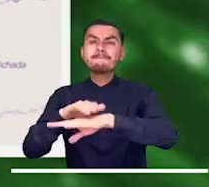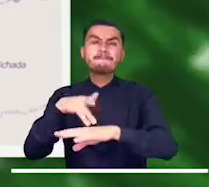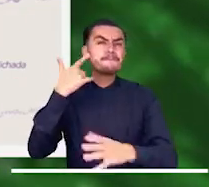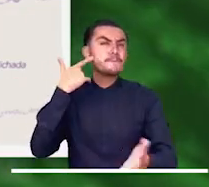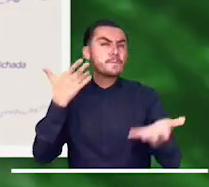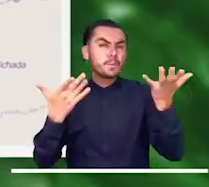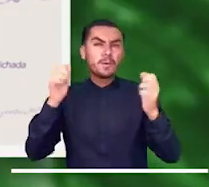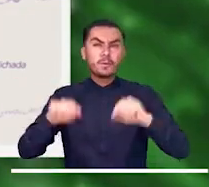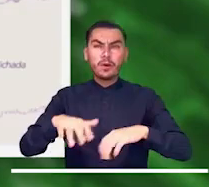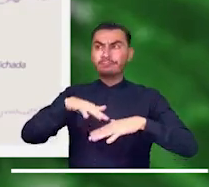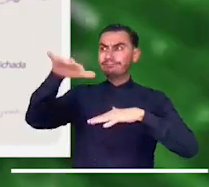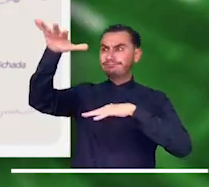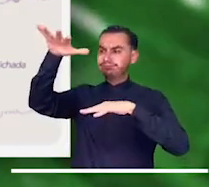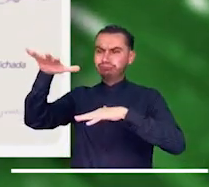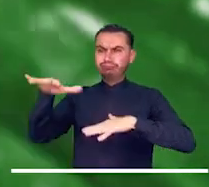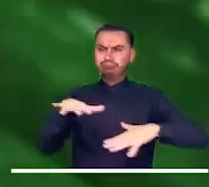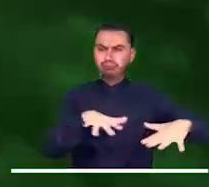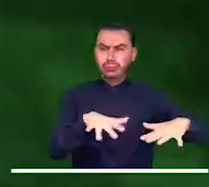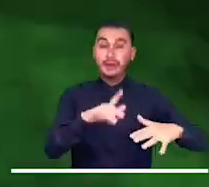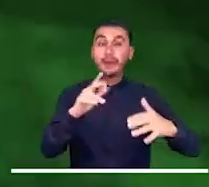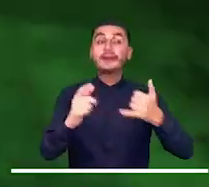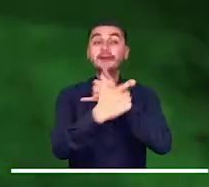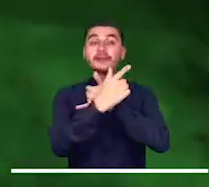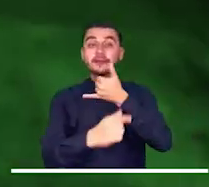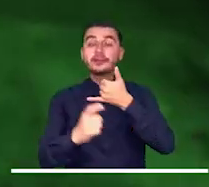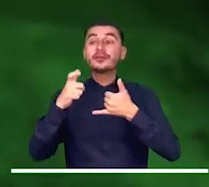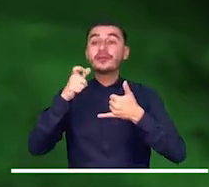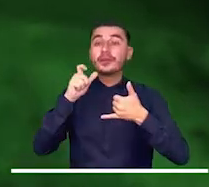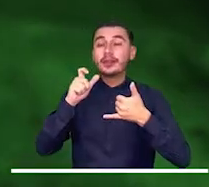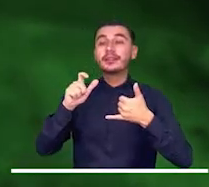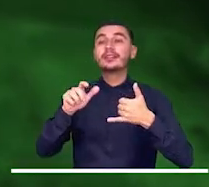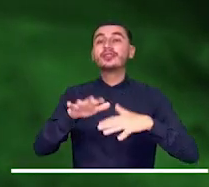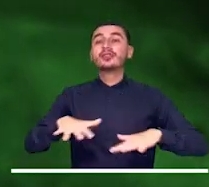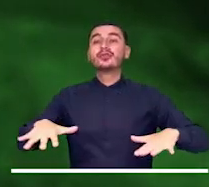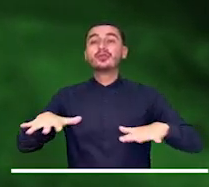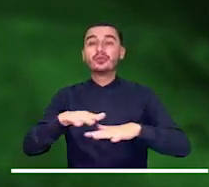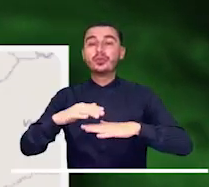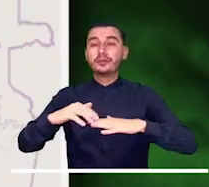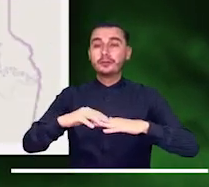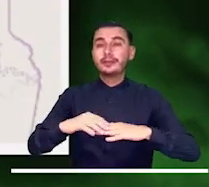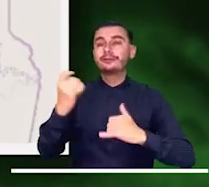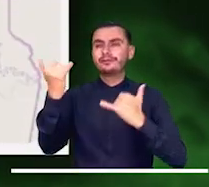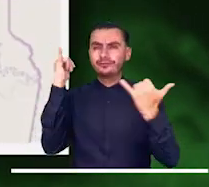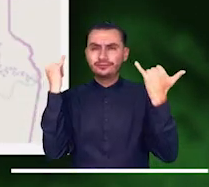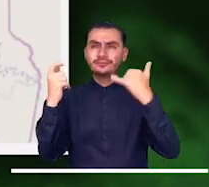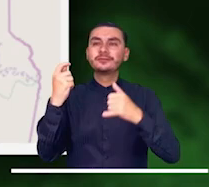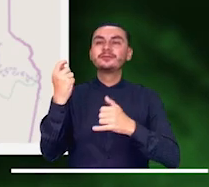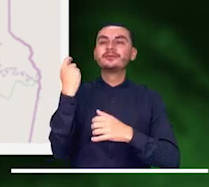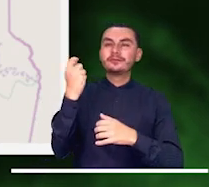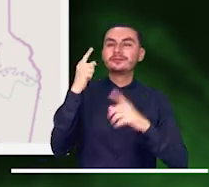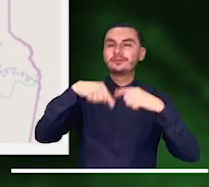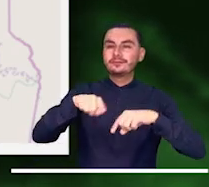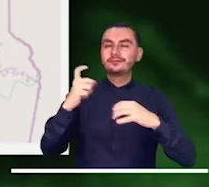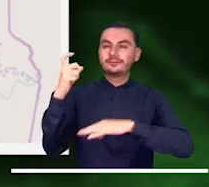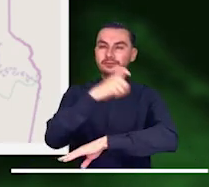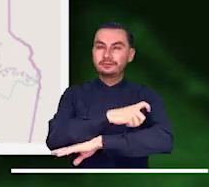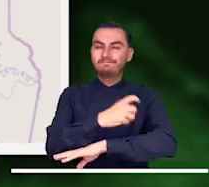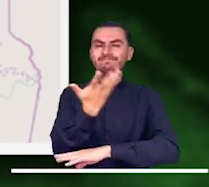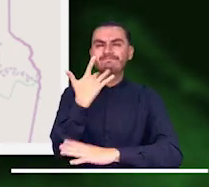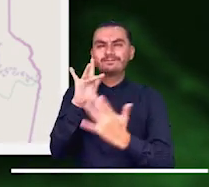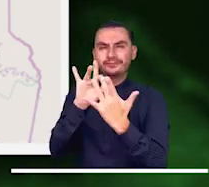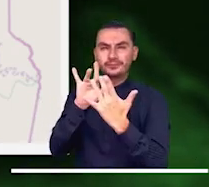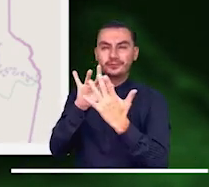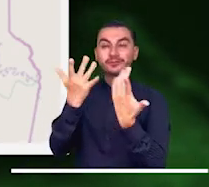Casanare. Atención a los posibles deslizamientos en el Pacífico, Caldas, Lima,